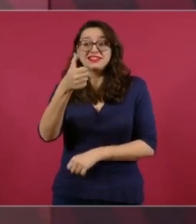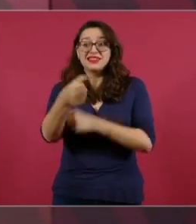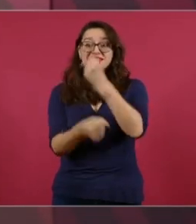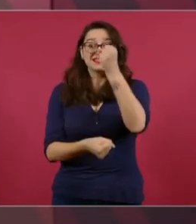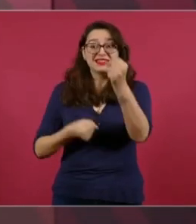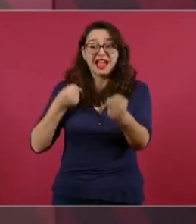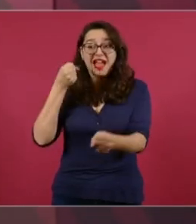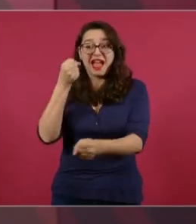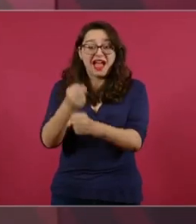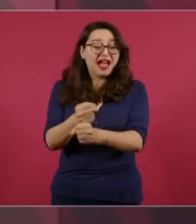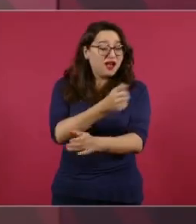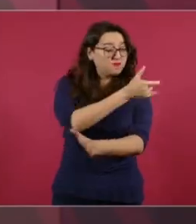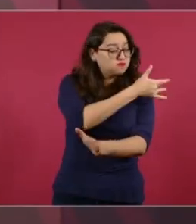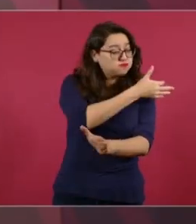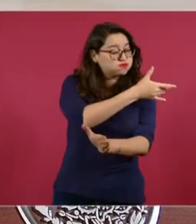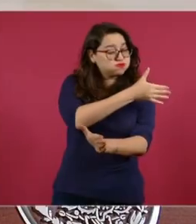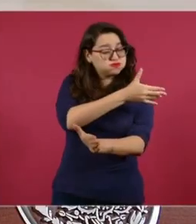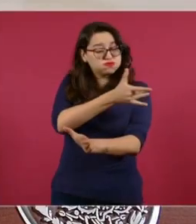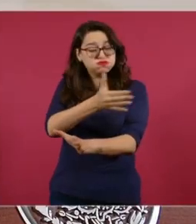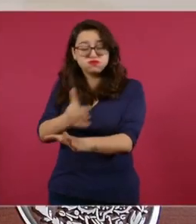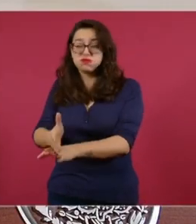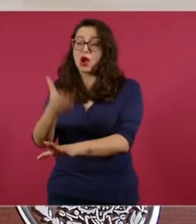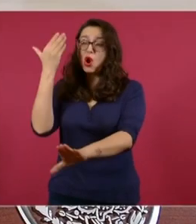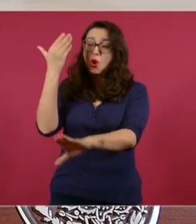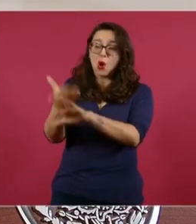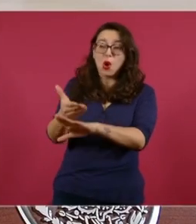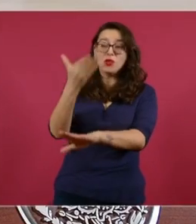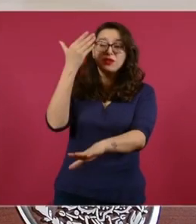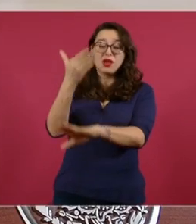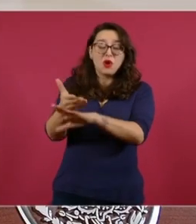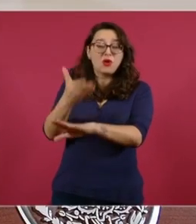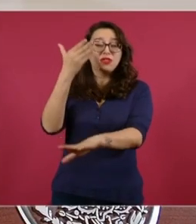antipopulares, 36 años.